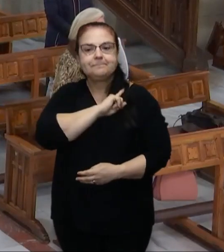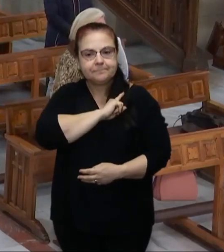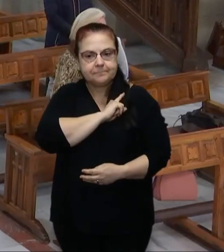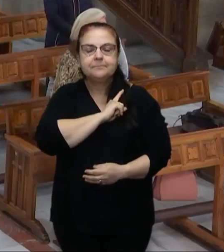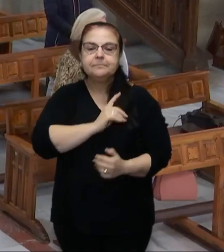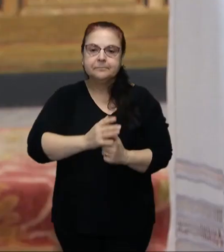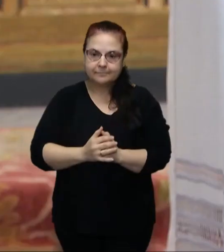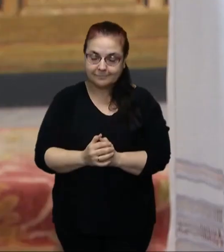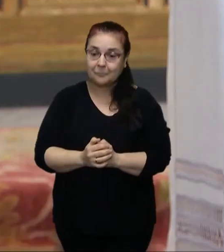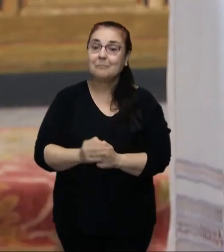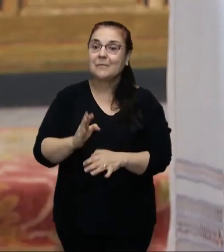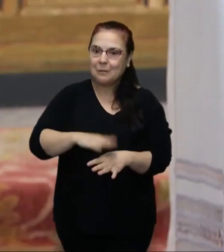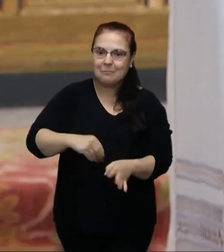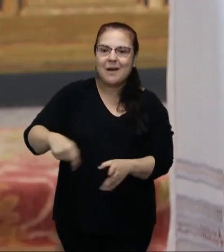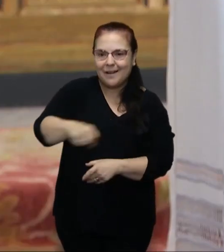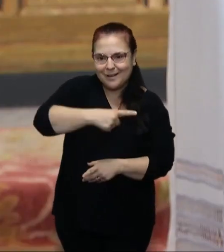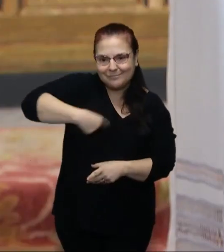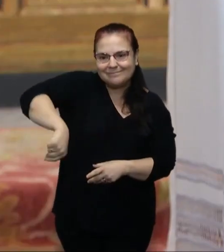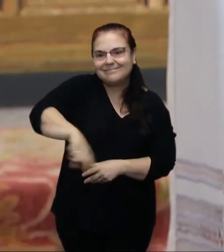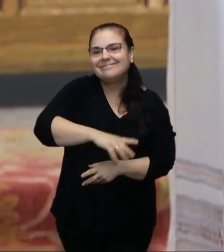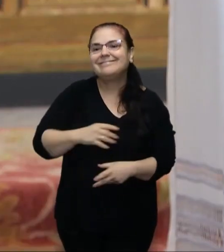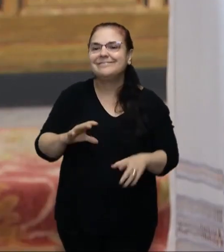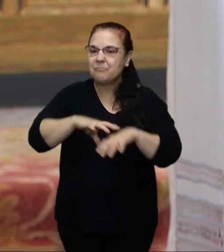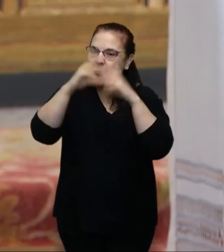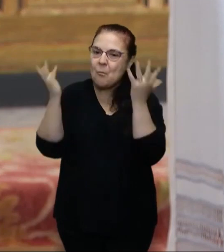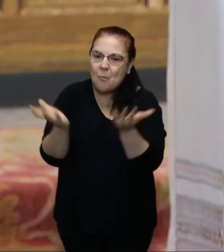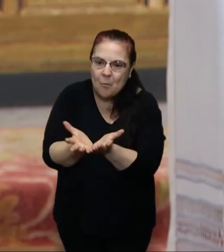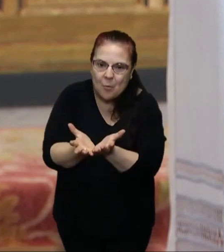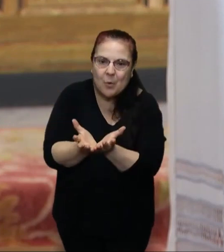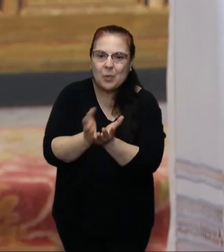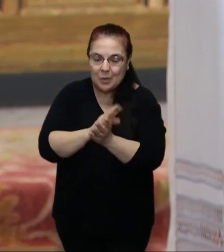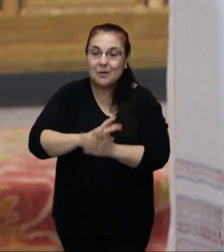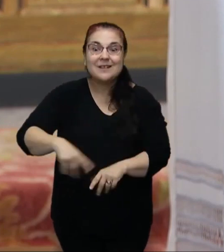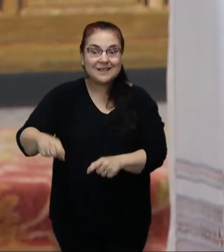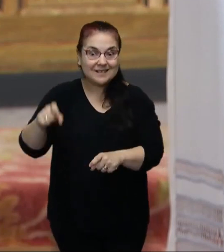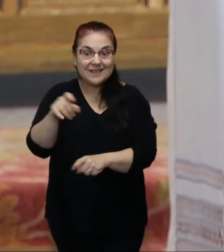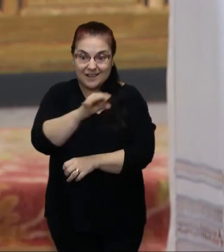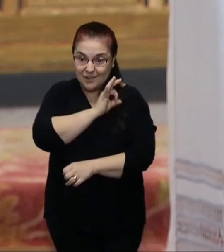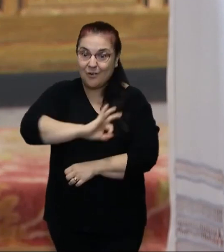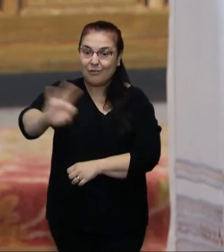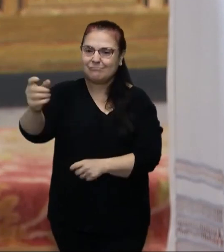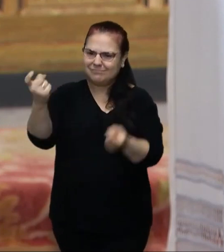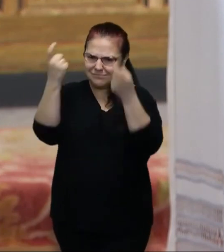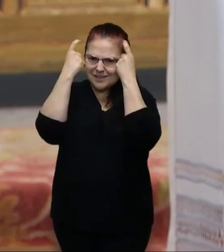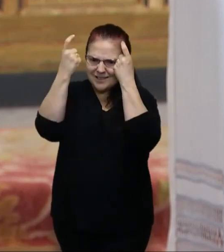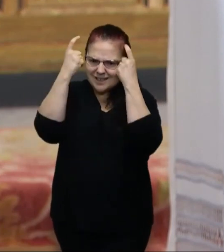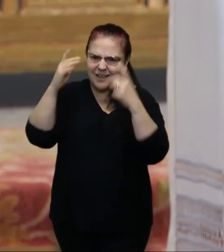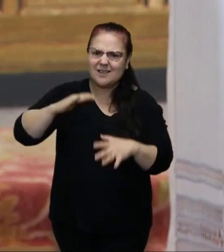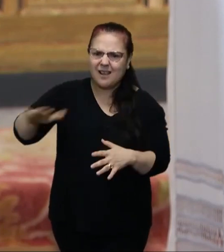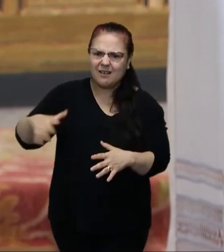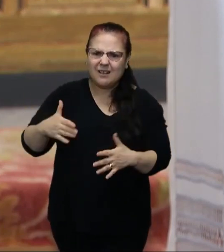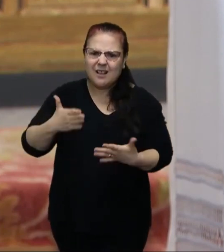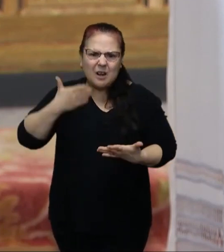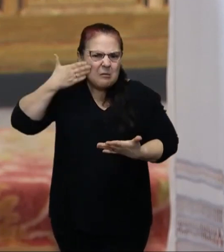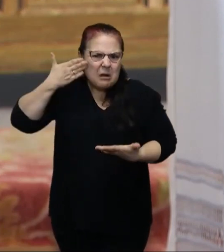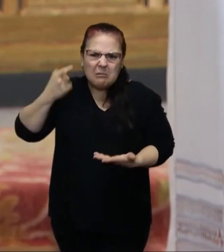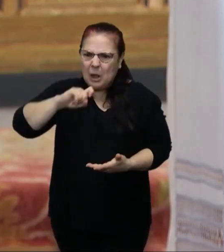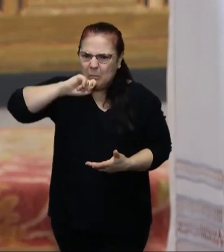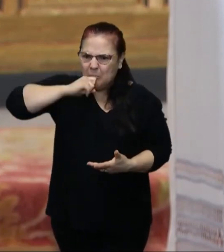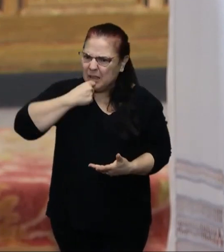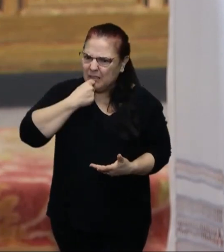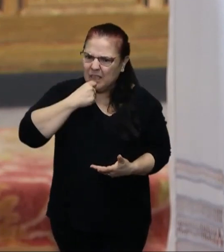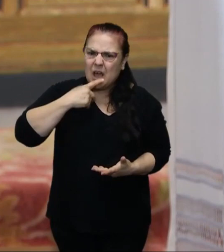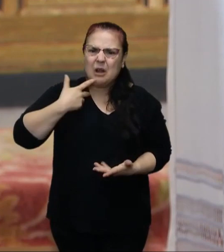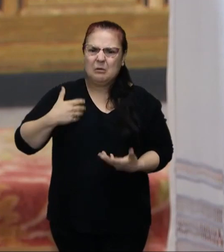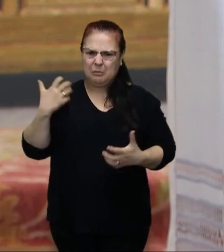óyenos. Para que nuestro mundo descubra cómo lo que el Señor nos enseña que es malo, como la soberbia, la envidia,